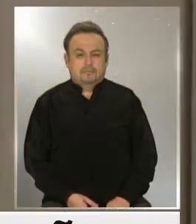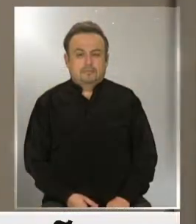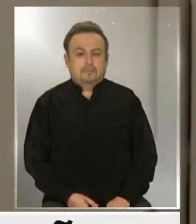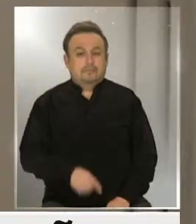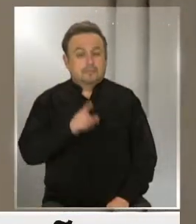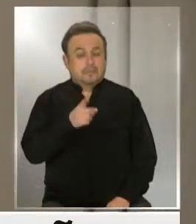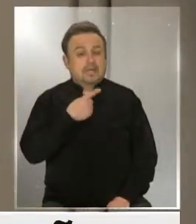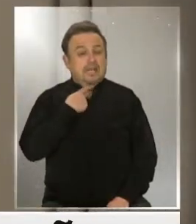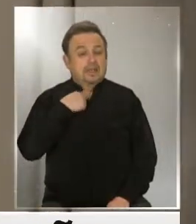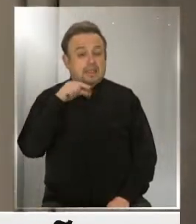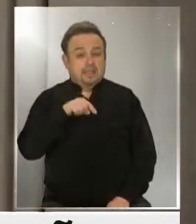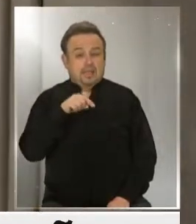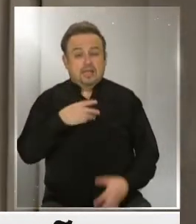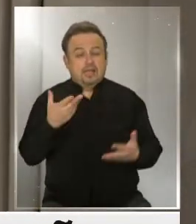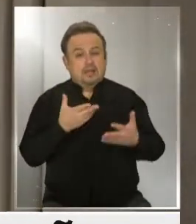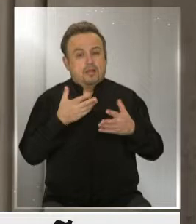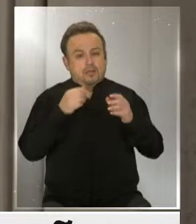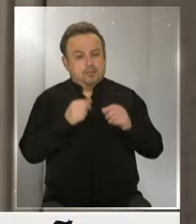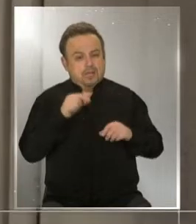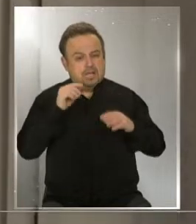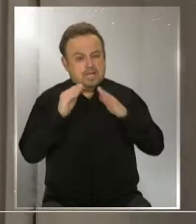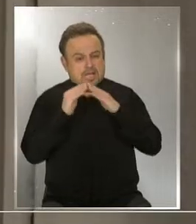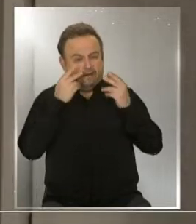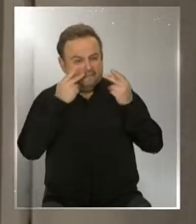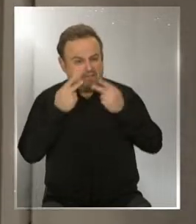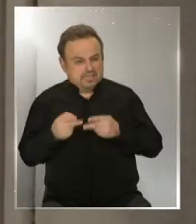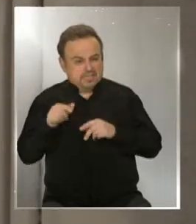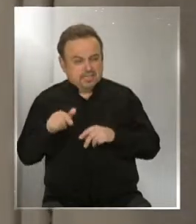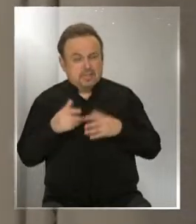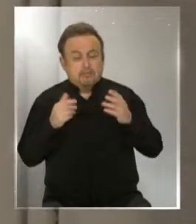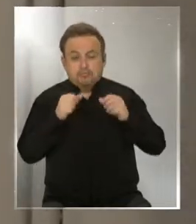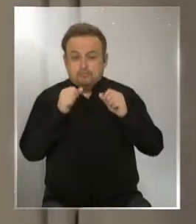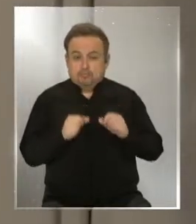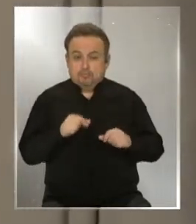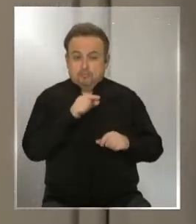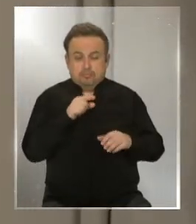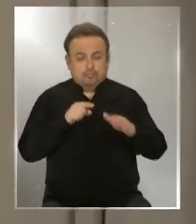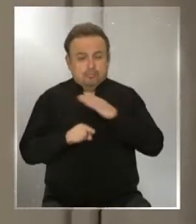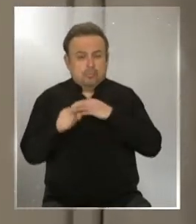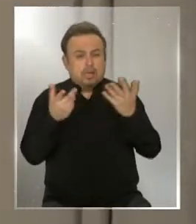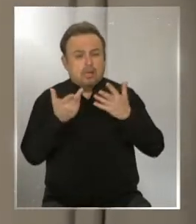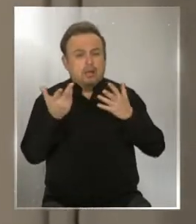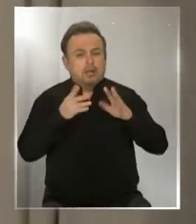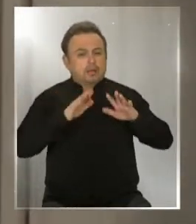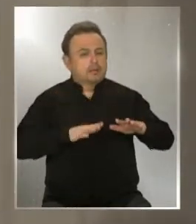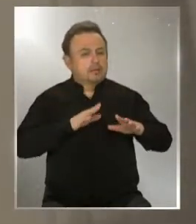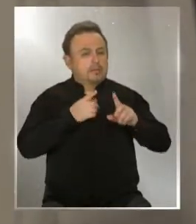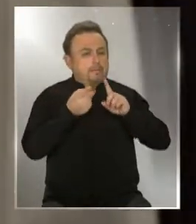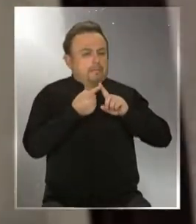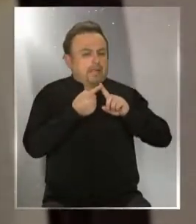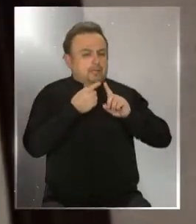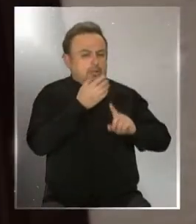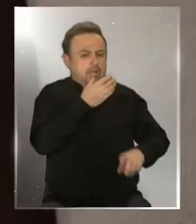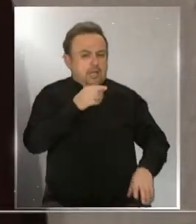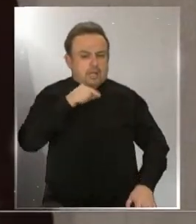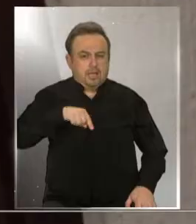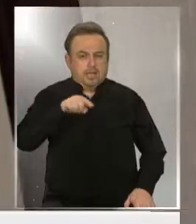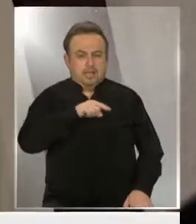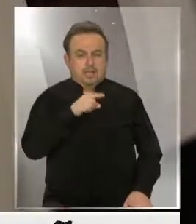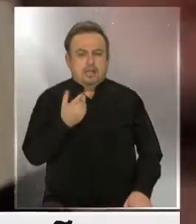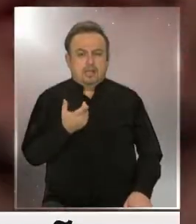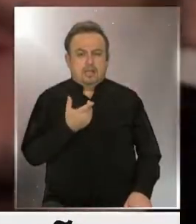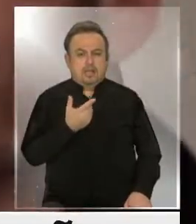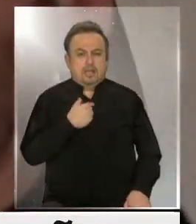Bueno, lo interesante de poder visitar esta casa tiene que ver también con la posibilidad de acceder como a un aspecto más íntimo de